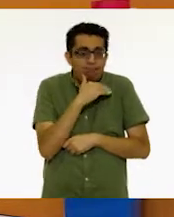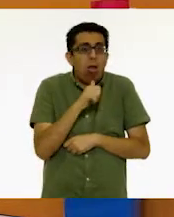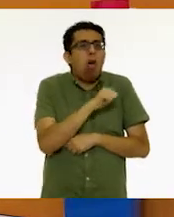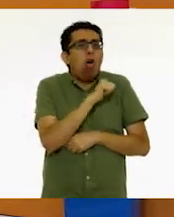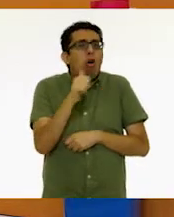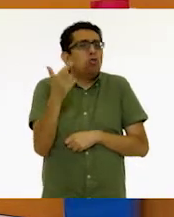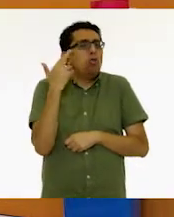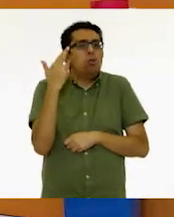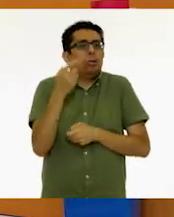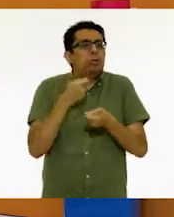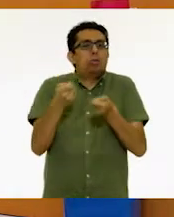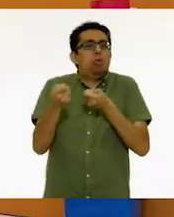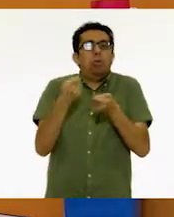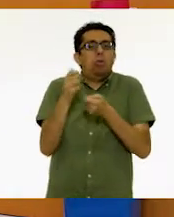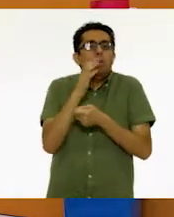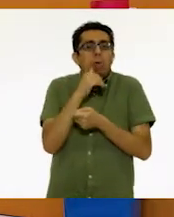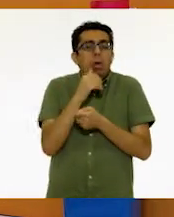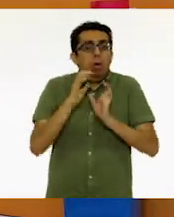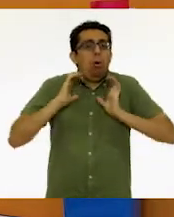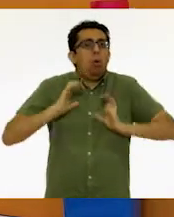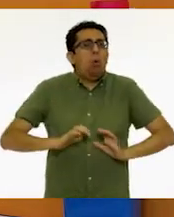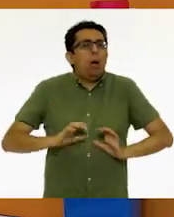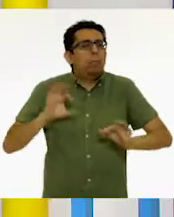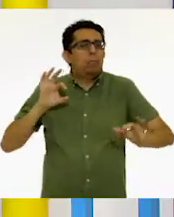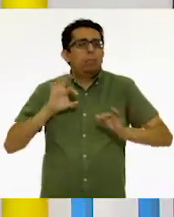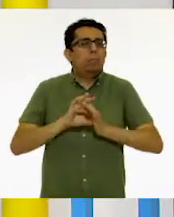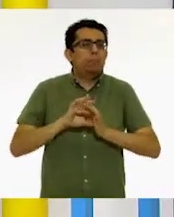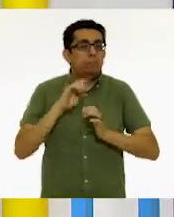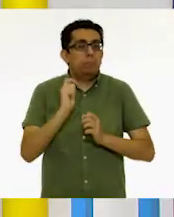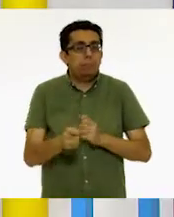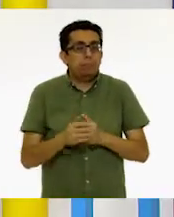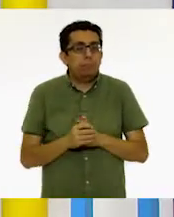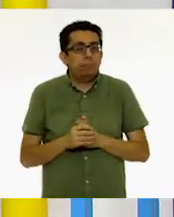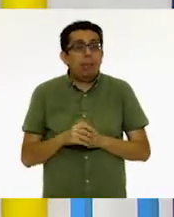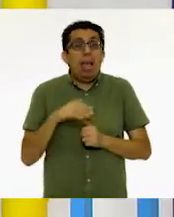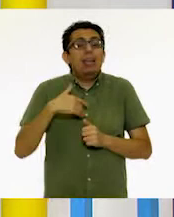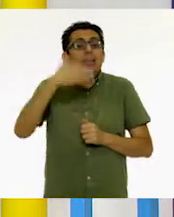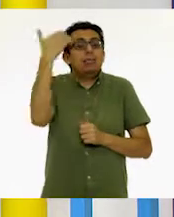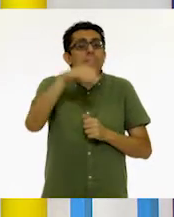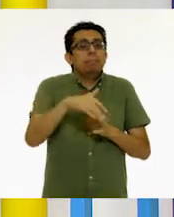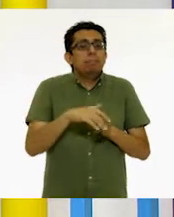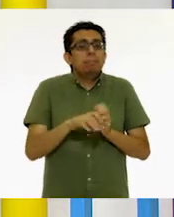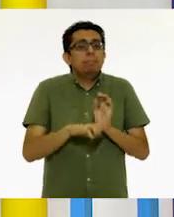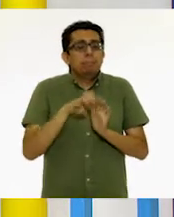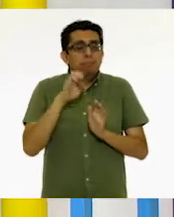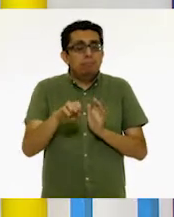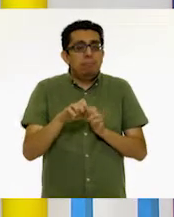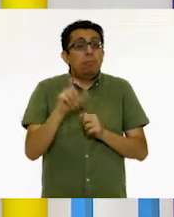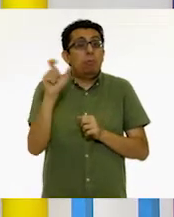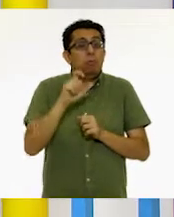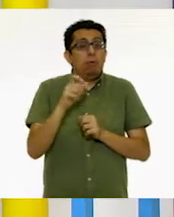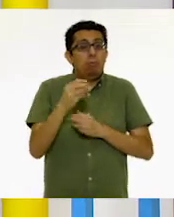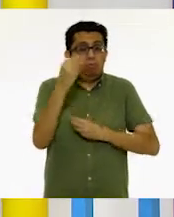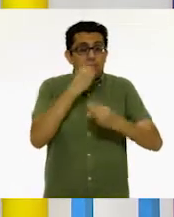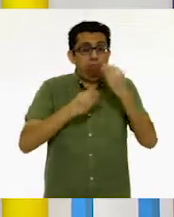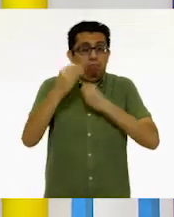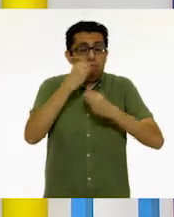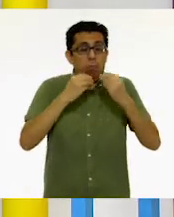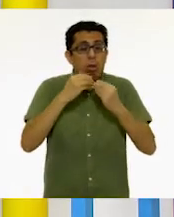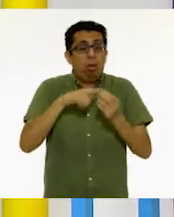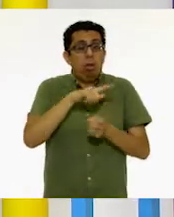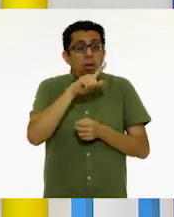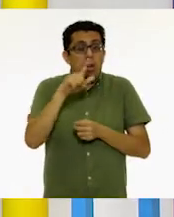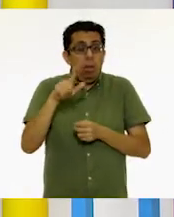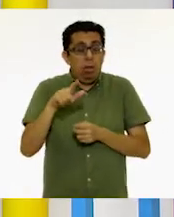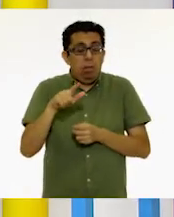sonido no controlamos? A ¿Y ver. Qué hace nuestro cuerpo? ¿Qué otro sonido? ¡Ah! Ya sé. Por ejemplo, cuando comes muy rápido y luego tomas agua y